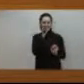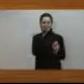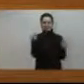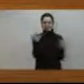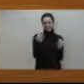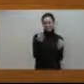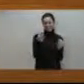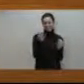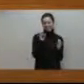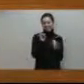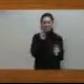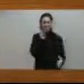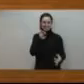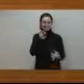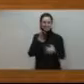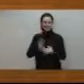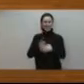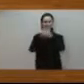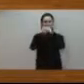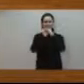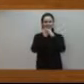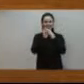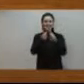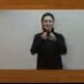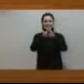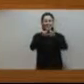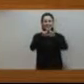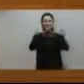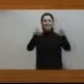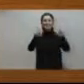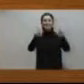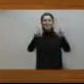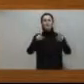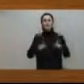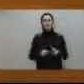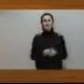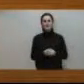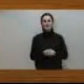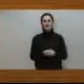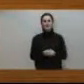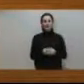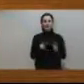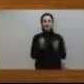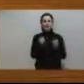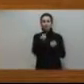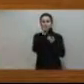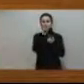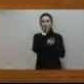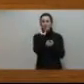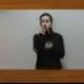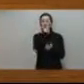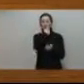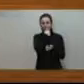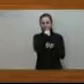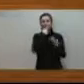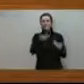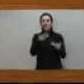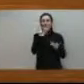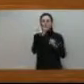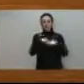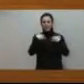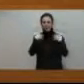mentido respecto de lo que ocurría en esta empresa y por qué, señor consejero, han ocultado información. Yo creo que si la